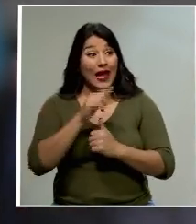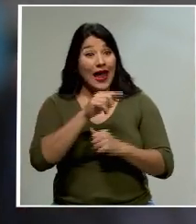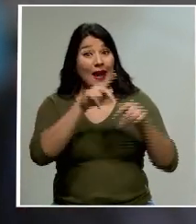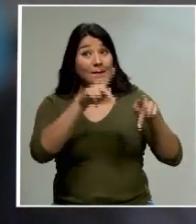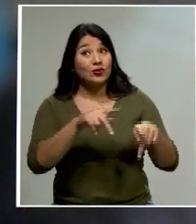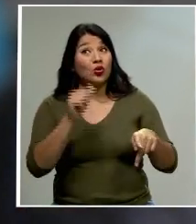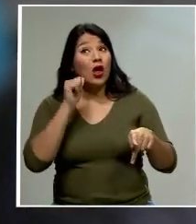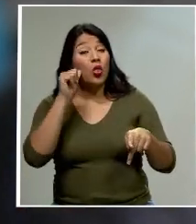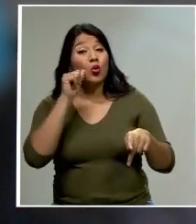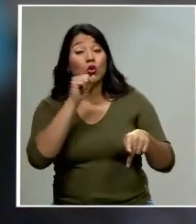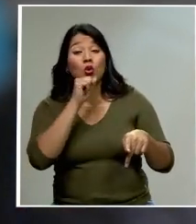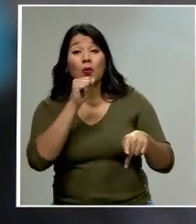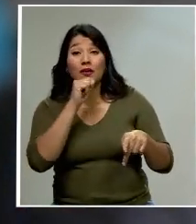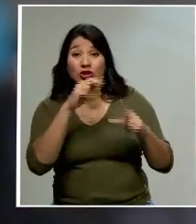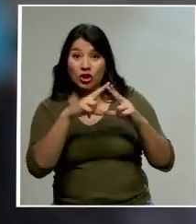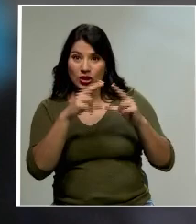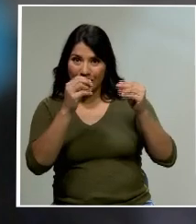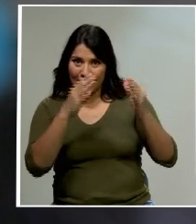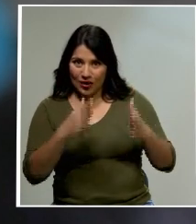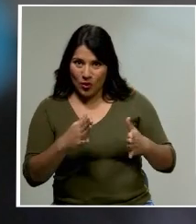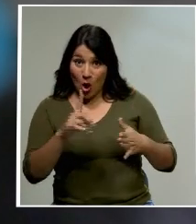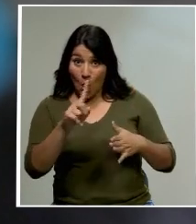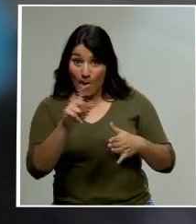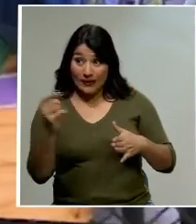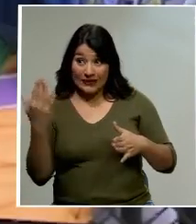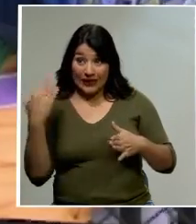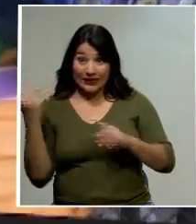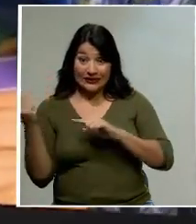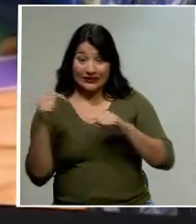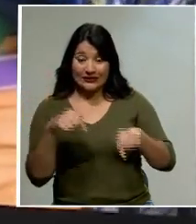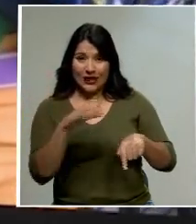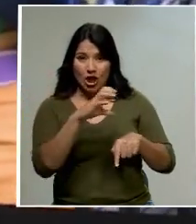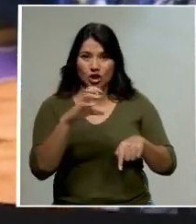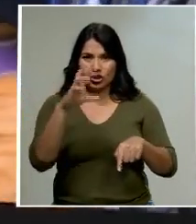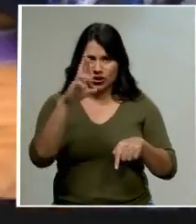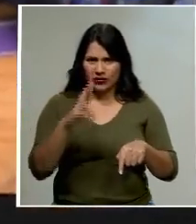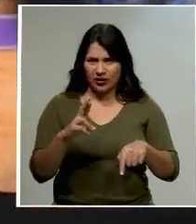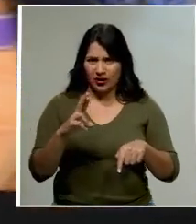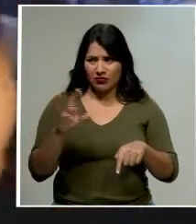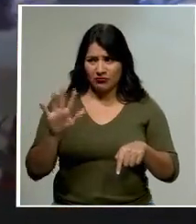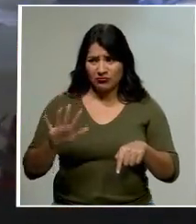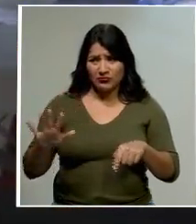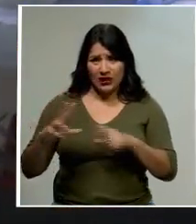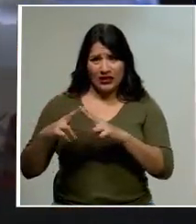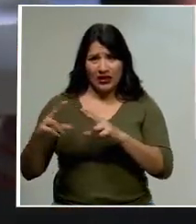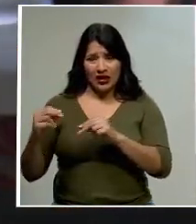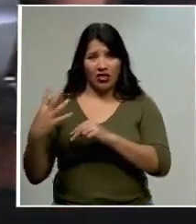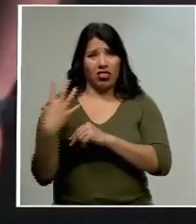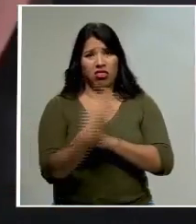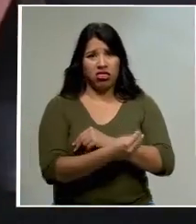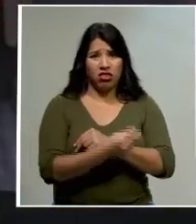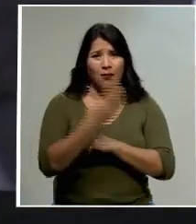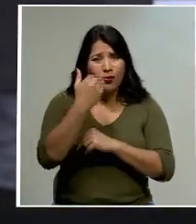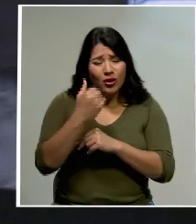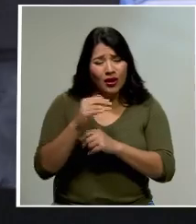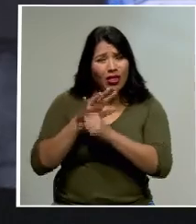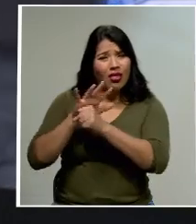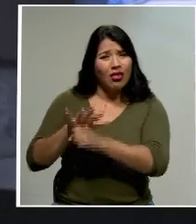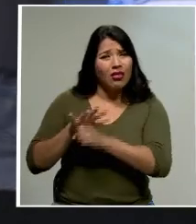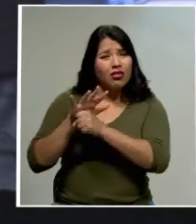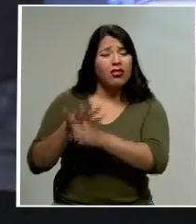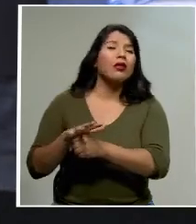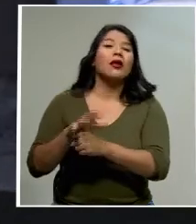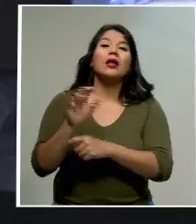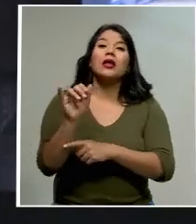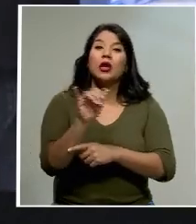mayor nicaragüense que hace un mes llegó a Costa Rica huyendo de su país, ya que asegura que las represiones se recrudecen poco a poco. Al